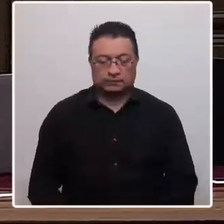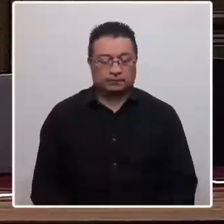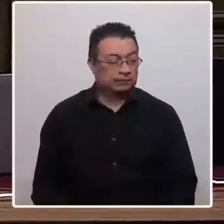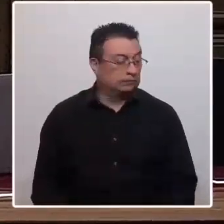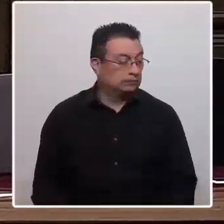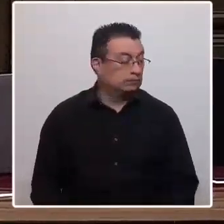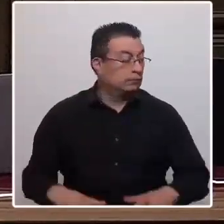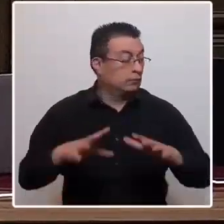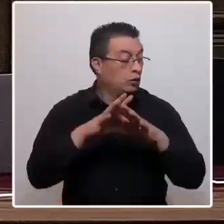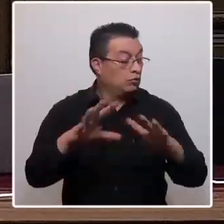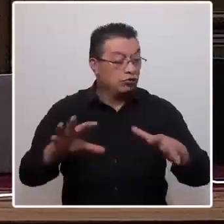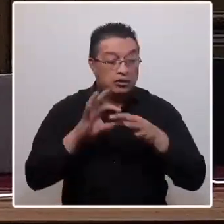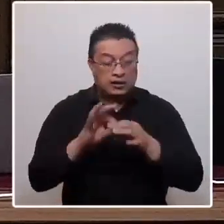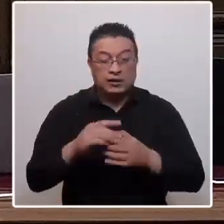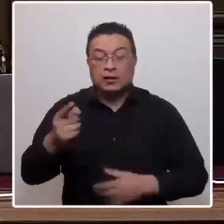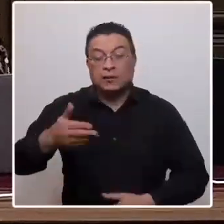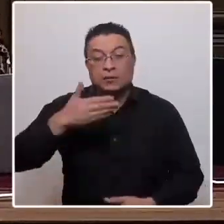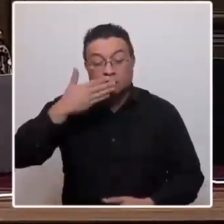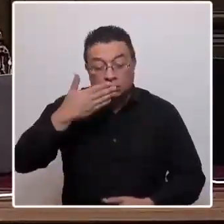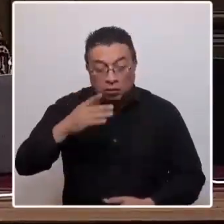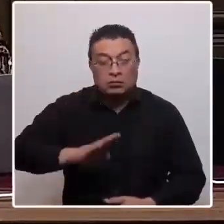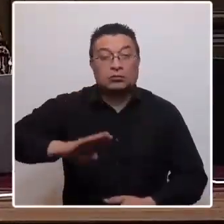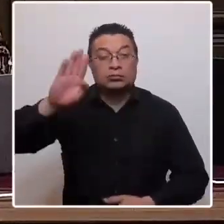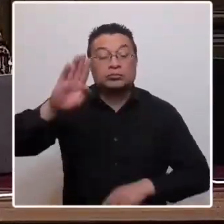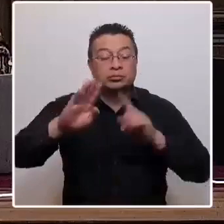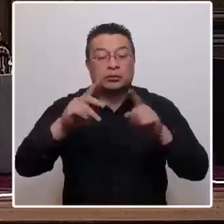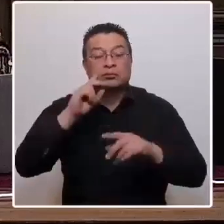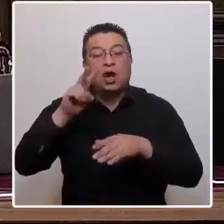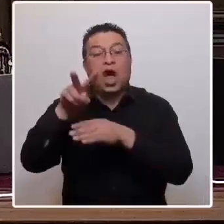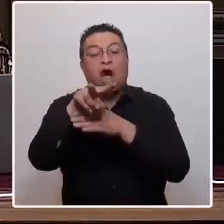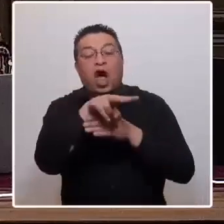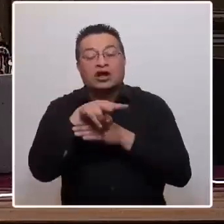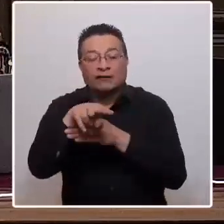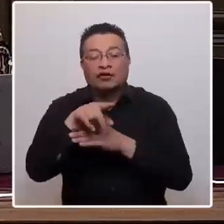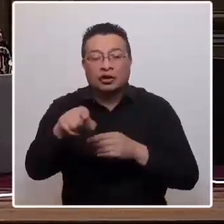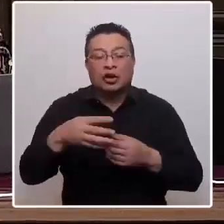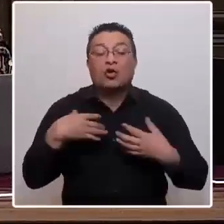Muchísimas gracias. Ofrezco la palabra para formular observaciones sobre la cuenta.